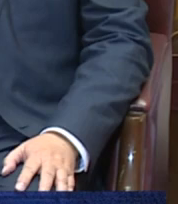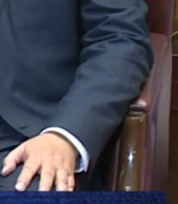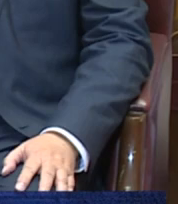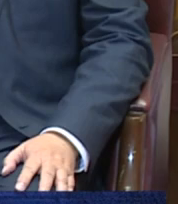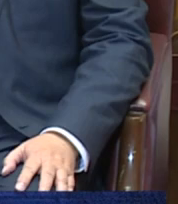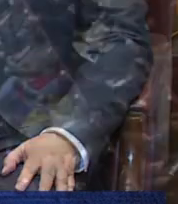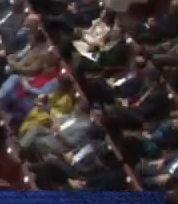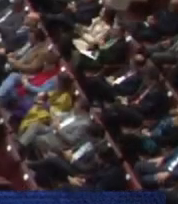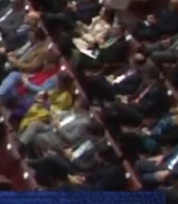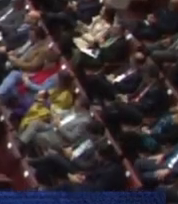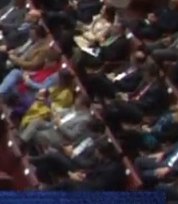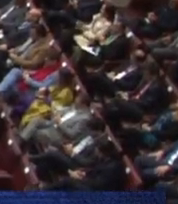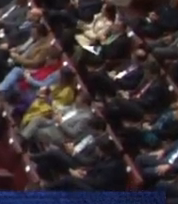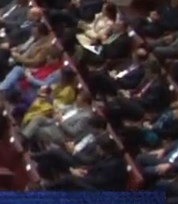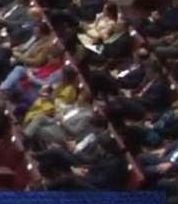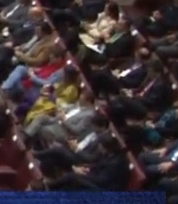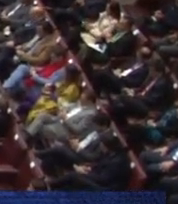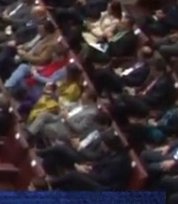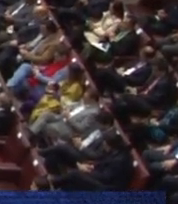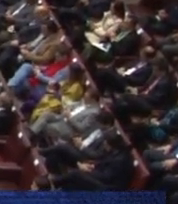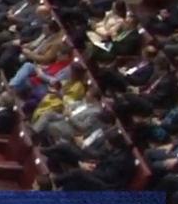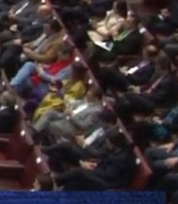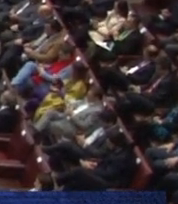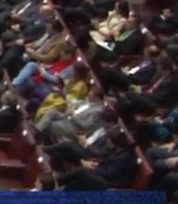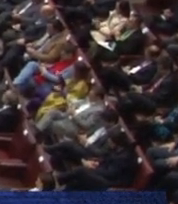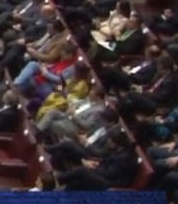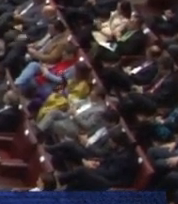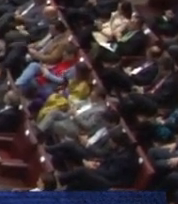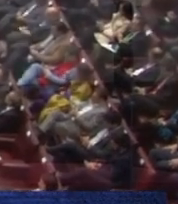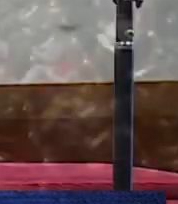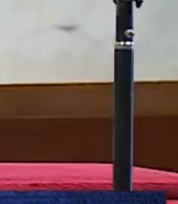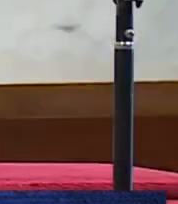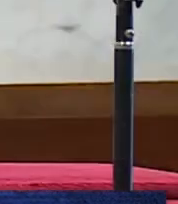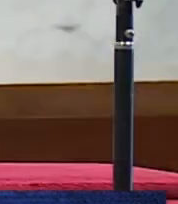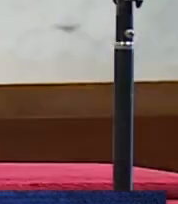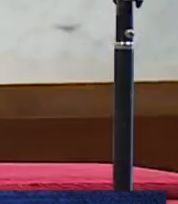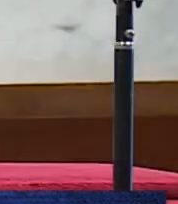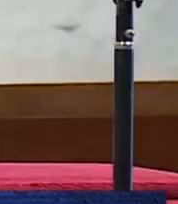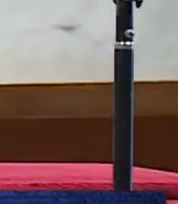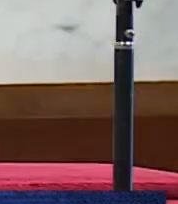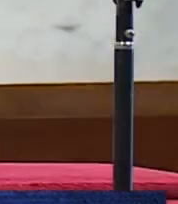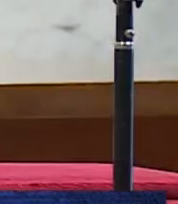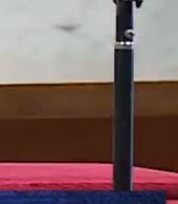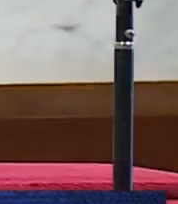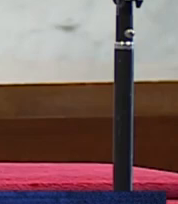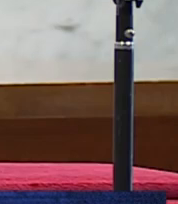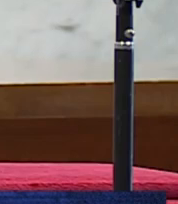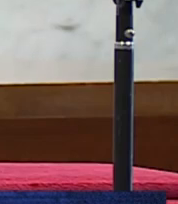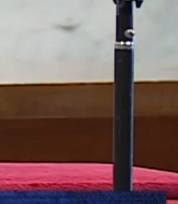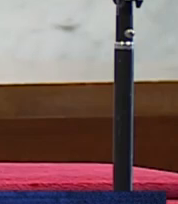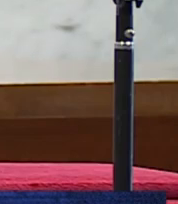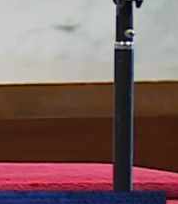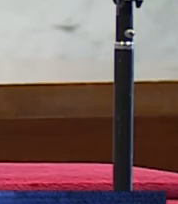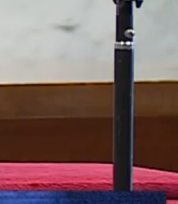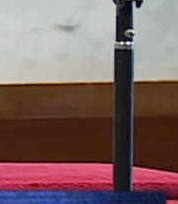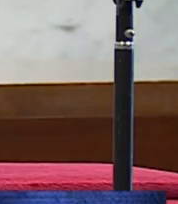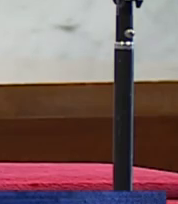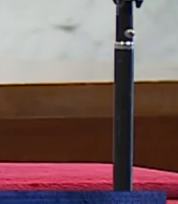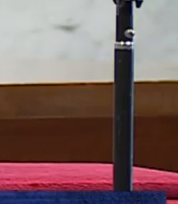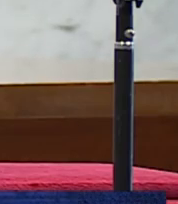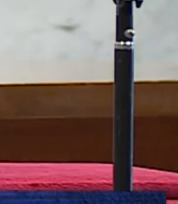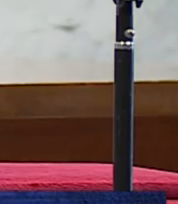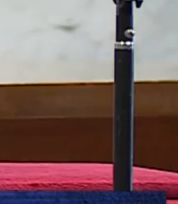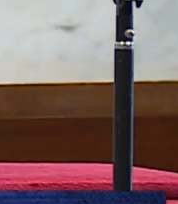representar. Es precisamente dicha congruencia verificable entre objetivos y logros, necesidades y respuestas, lo que legitima nuestra